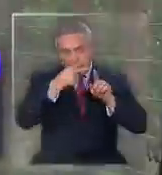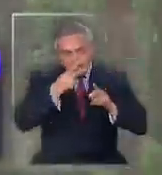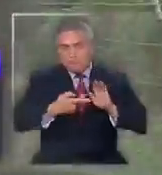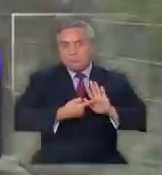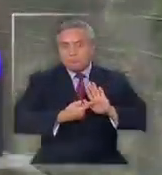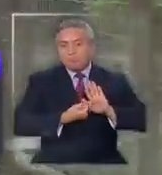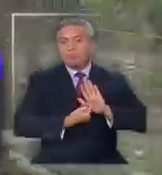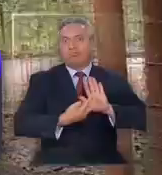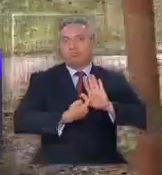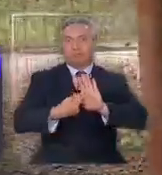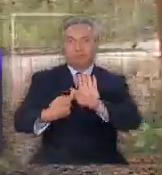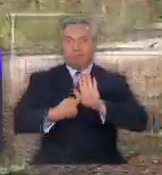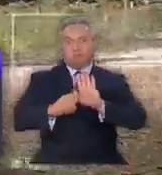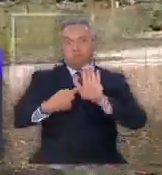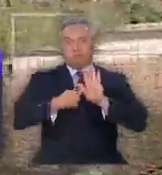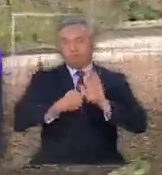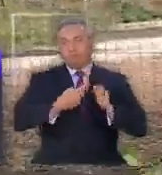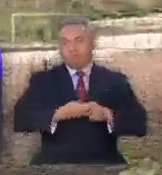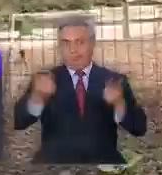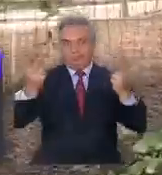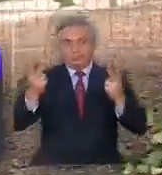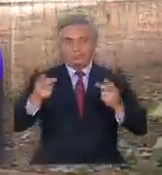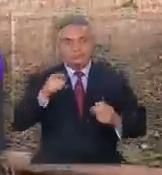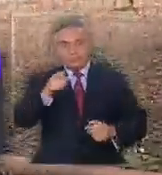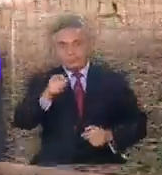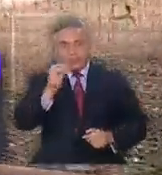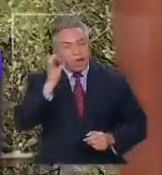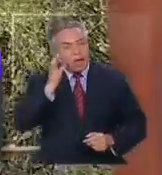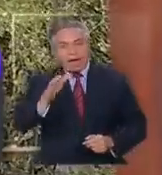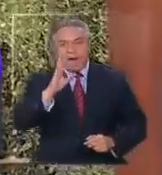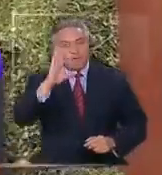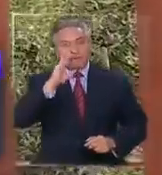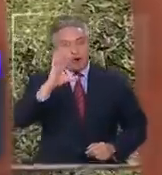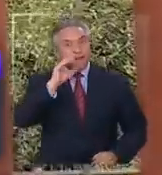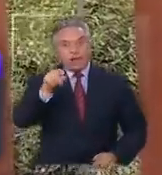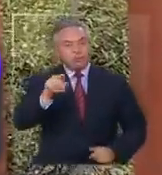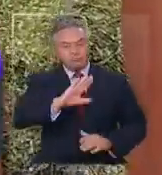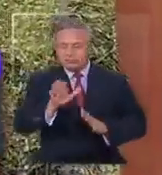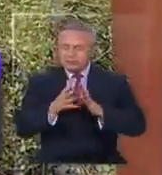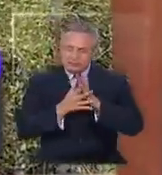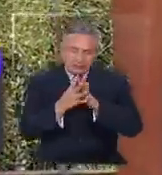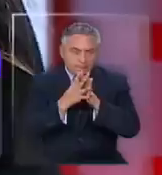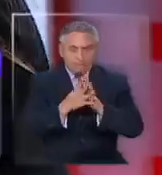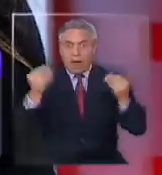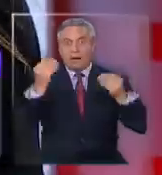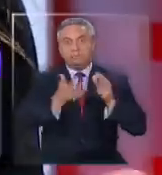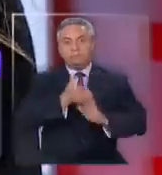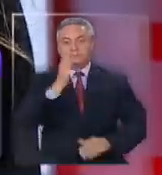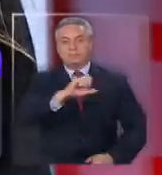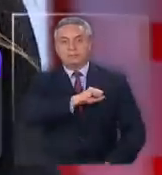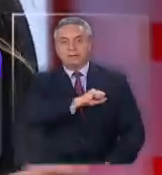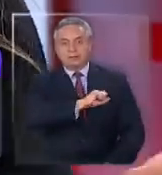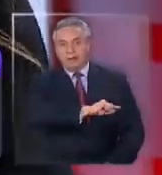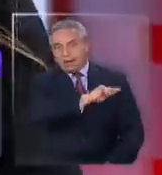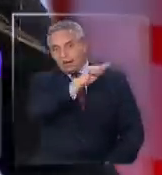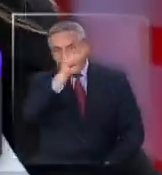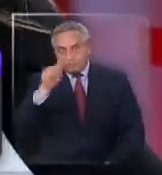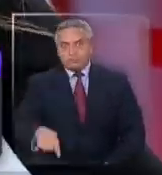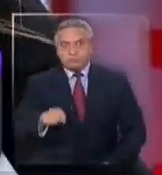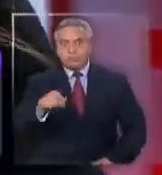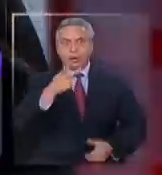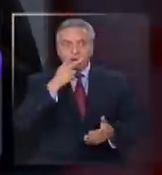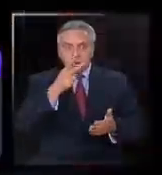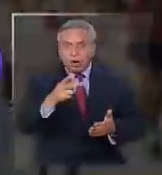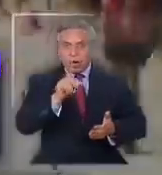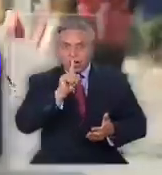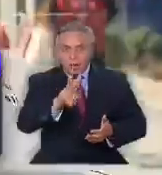encontró esta venezolana en el Biobío que la hizo arrancar hacia Santiago para hoy cruzarse inesperadamente con la historia de Alejandra al prender el